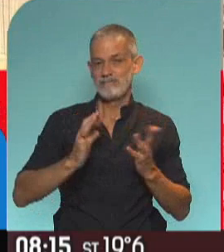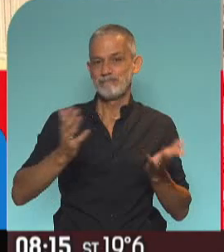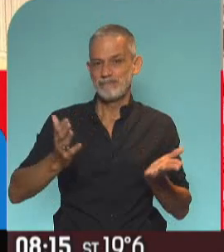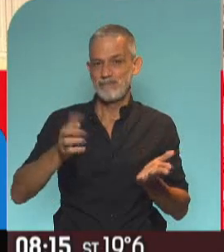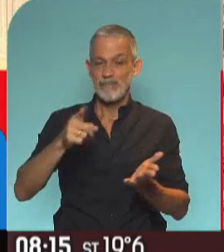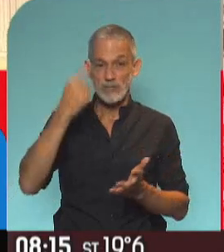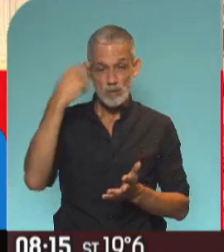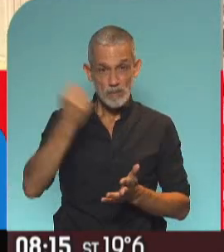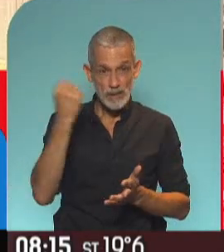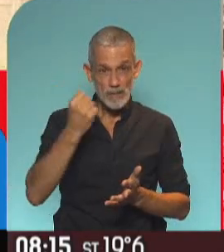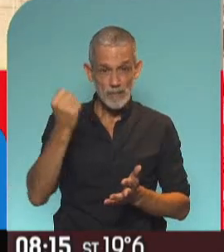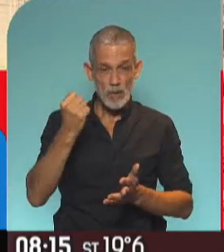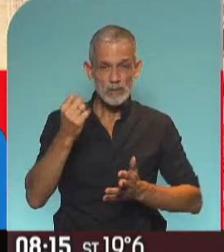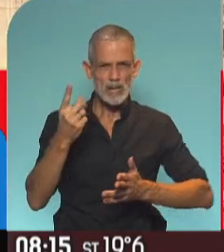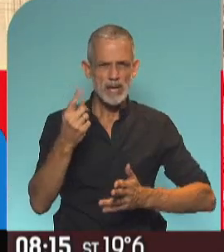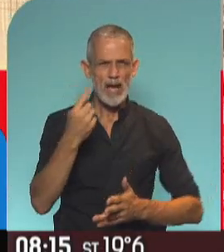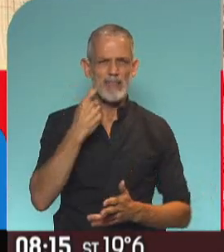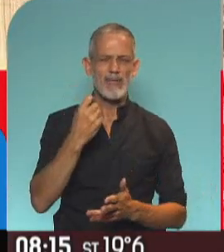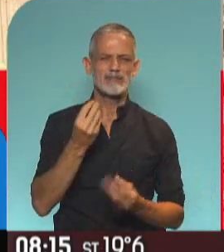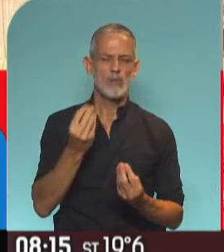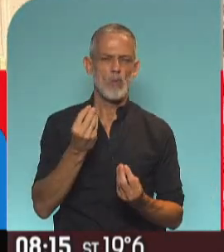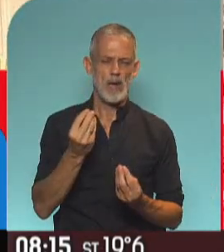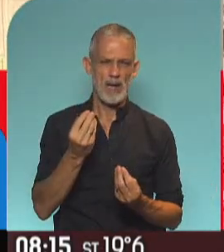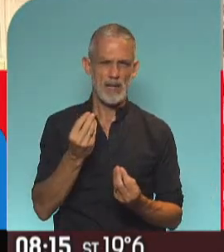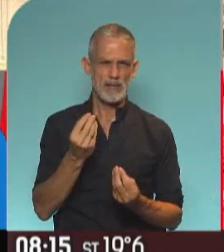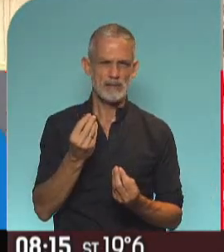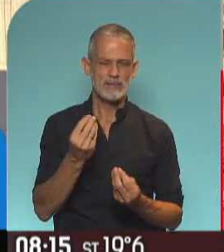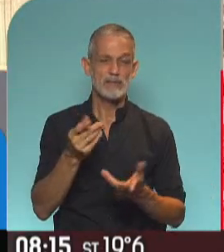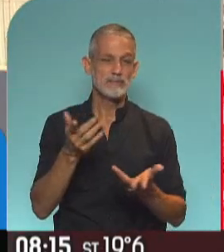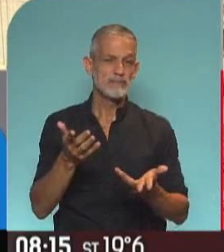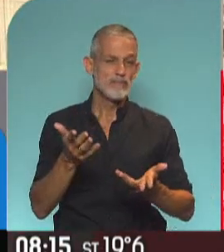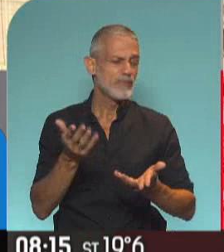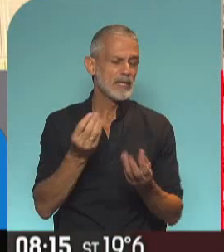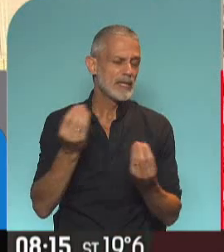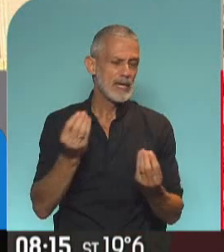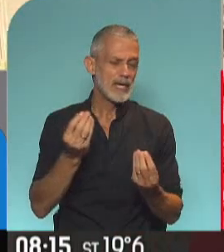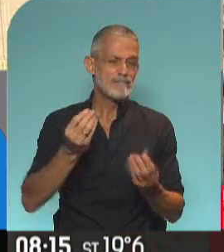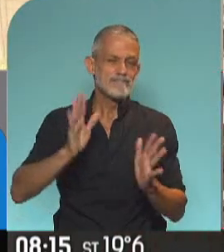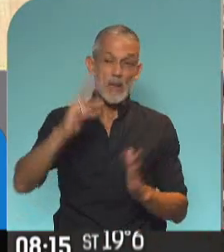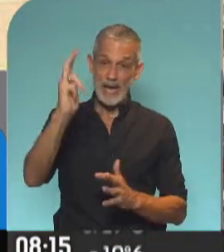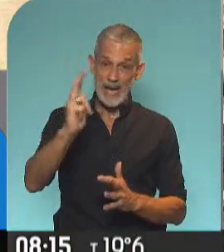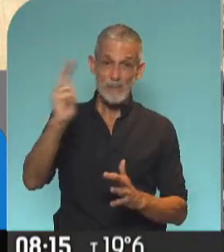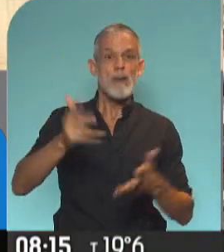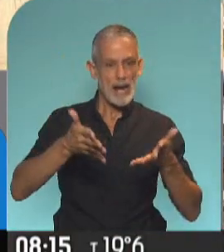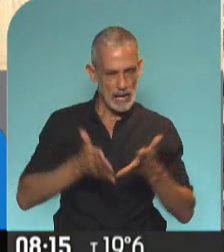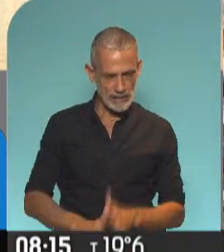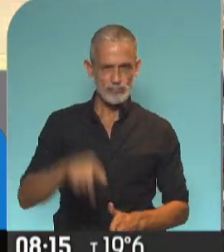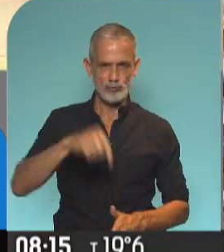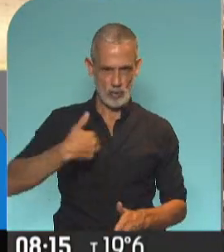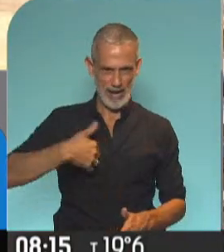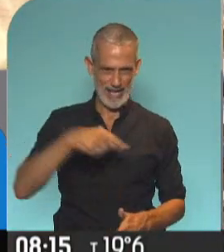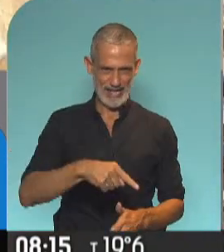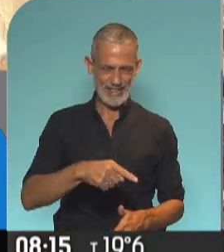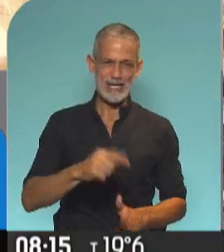me parece que es importante empezar aquí a darse cuenta, más allá de algunos, de que si bien el Papa es argentino,